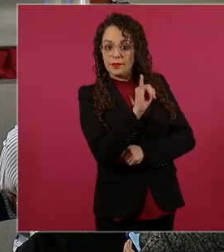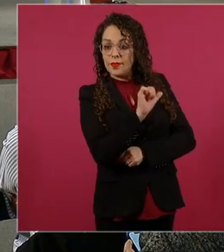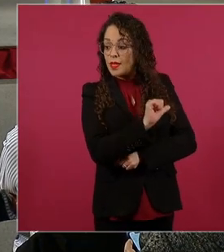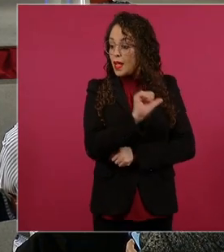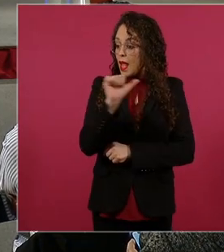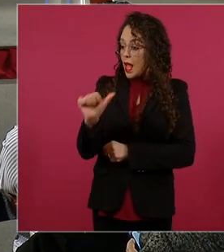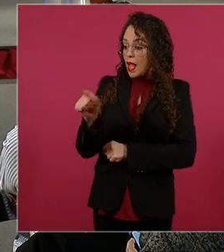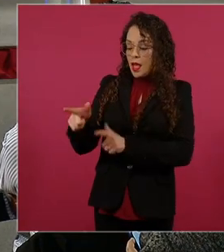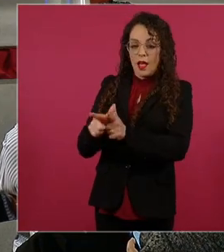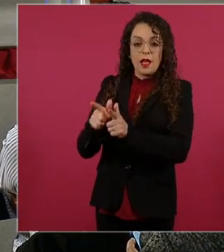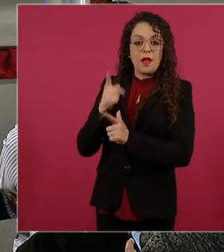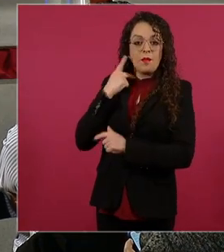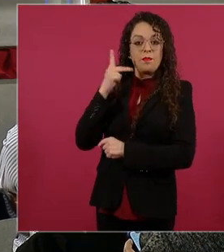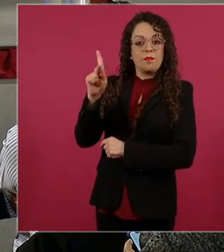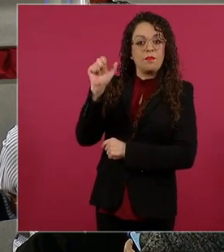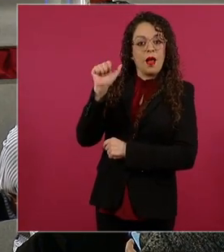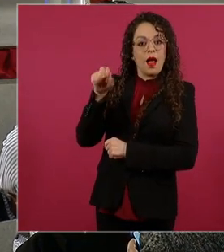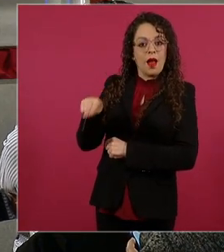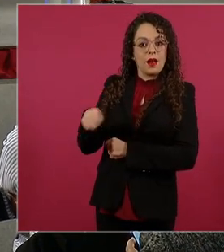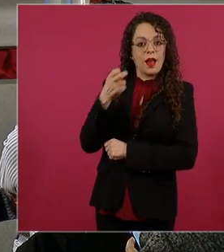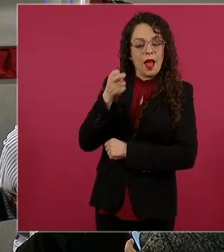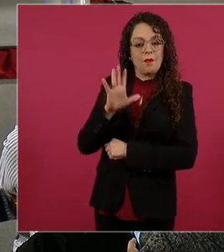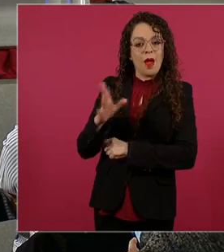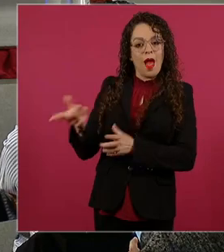esta era la moneda de cambio